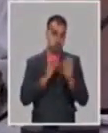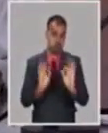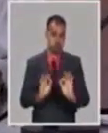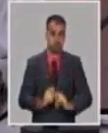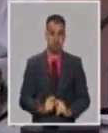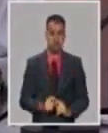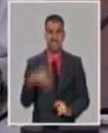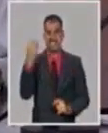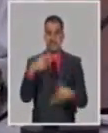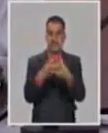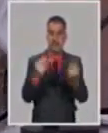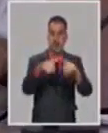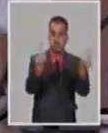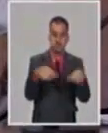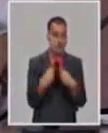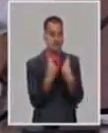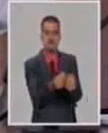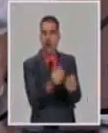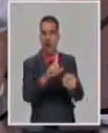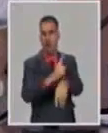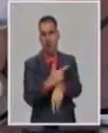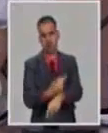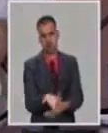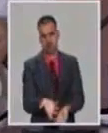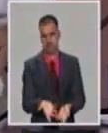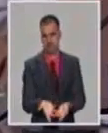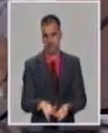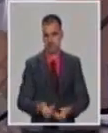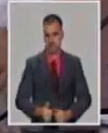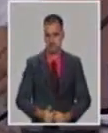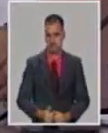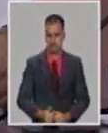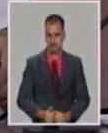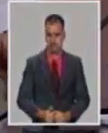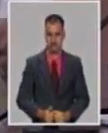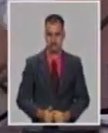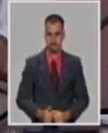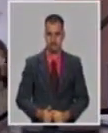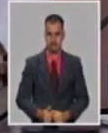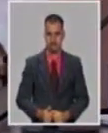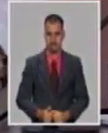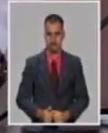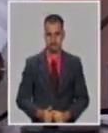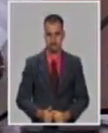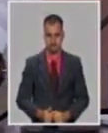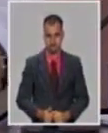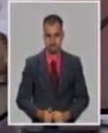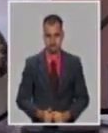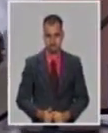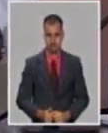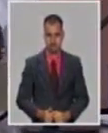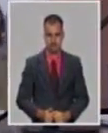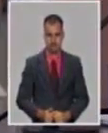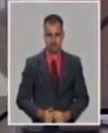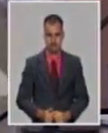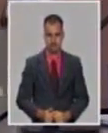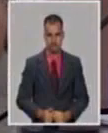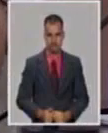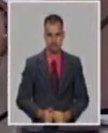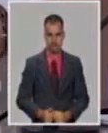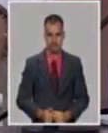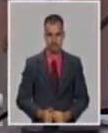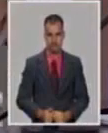y falta de control en su utilización. Yo creo que aquí hay un elemento también subjetivo en la cual está presente.